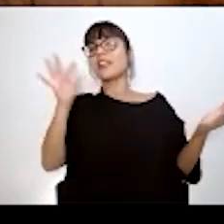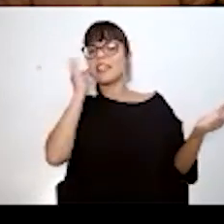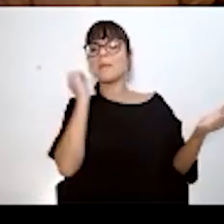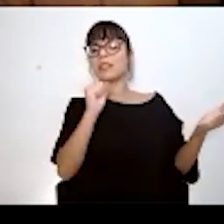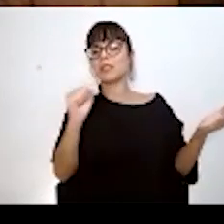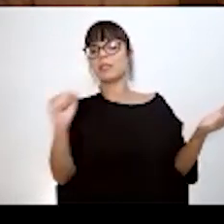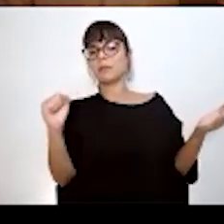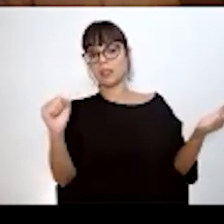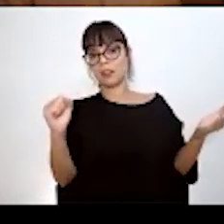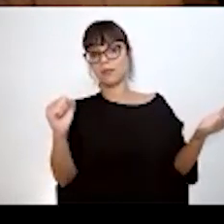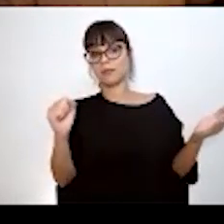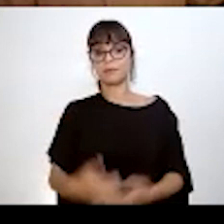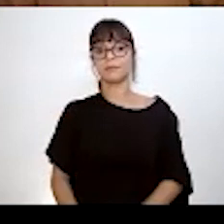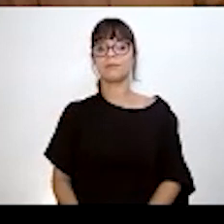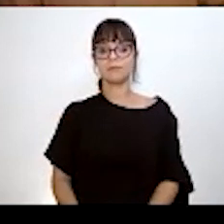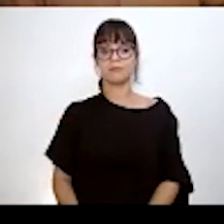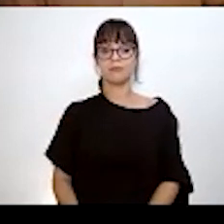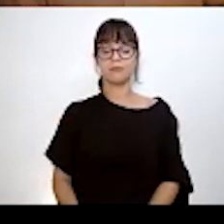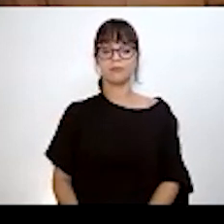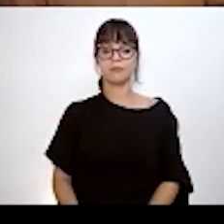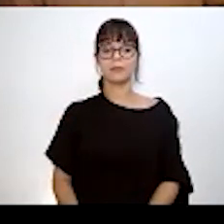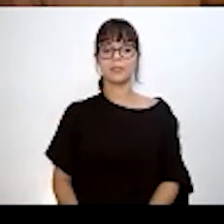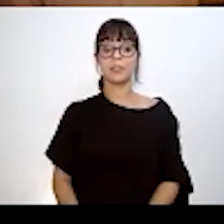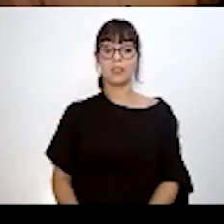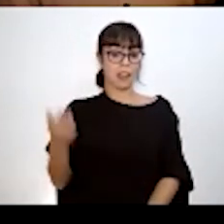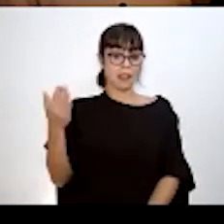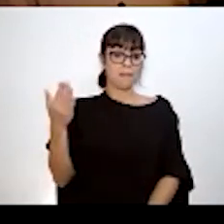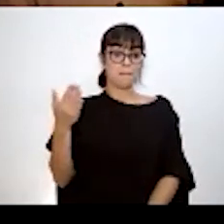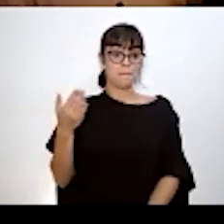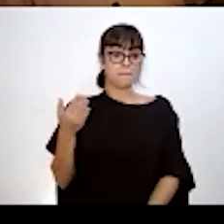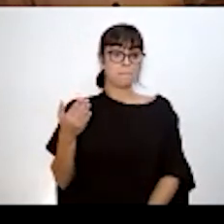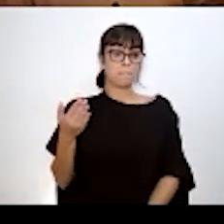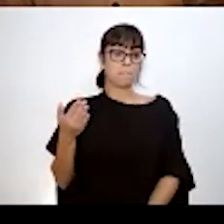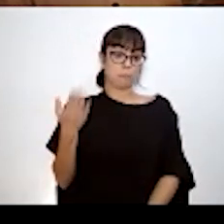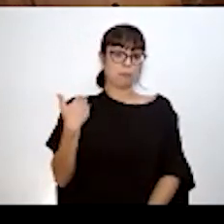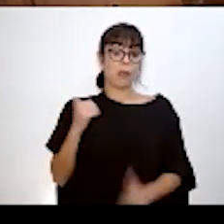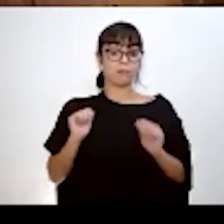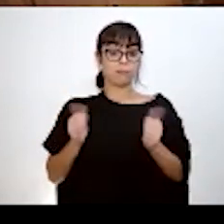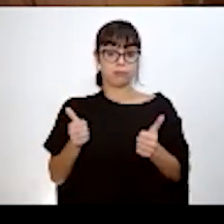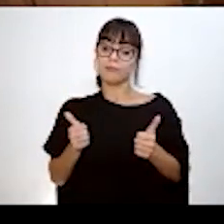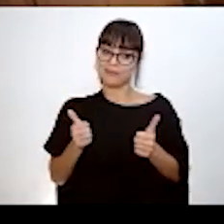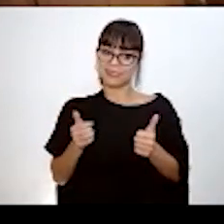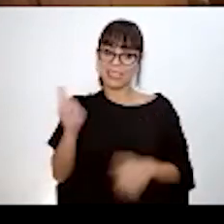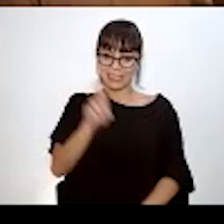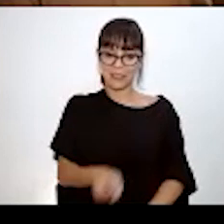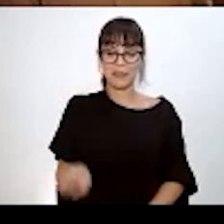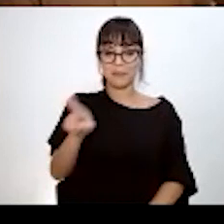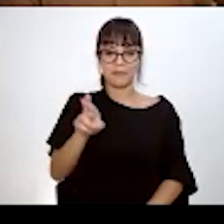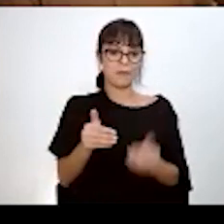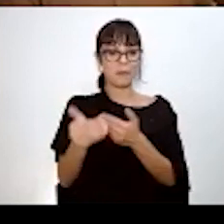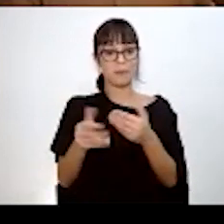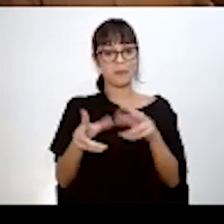Y volvemos un poco al principio, y ya voy acabando. ¿Cómo podemos significar la